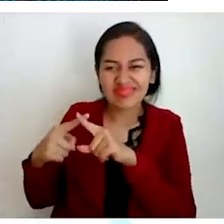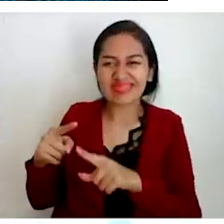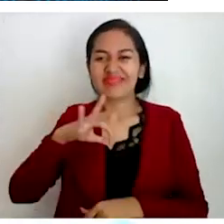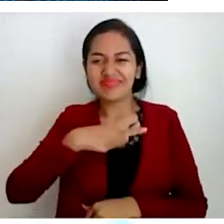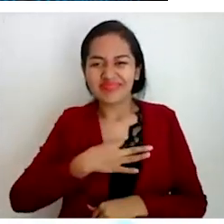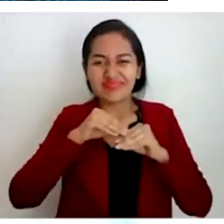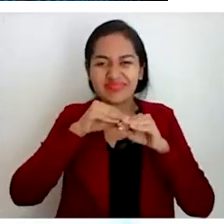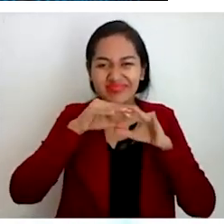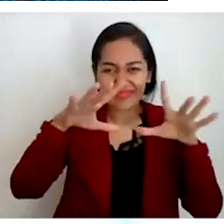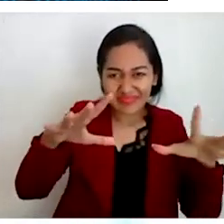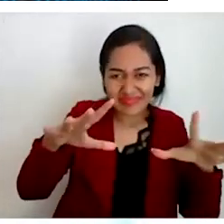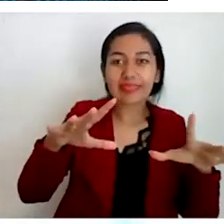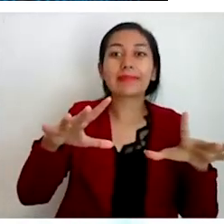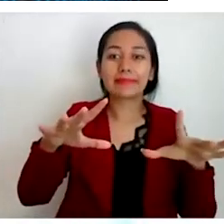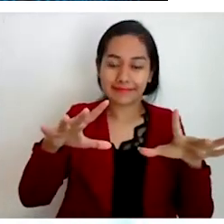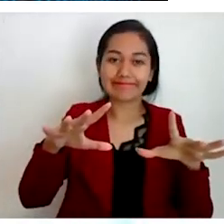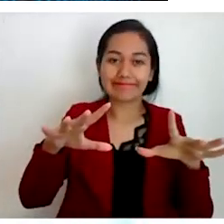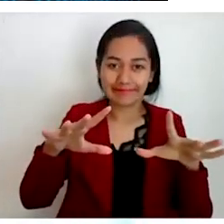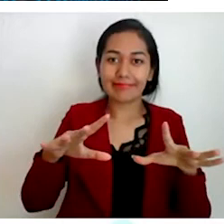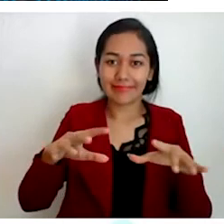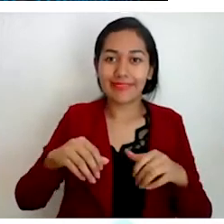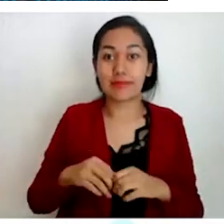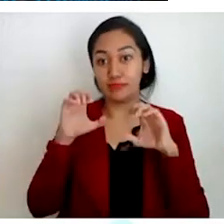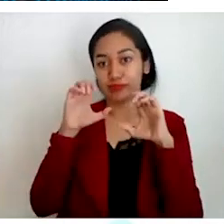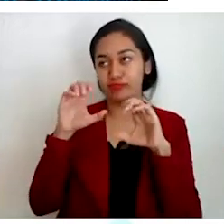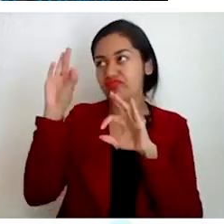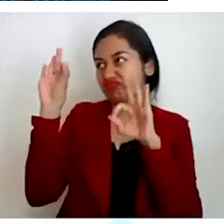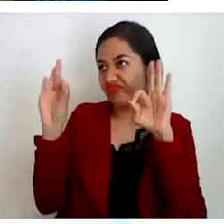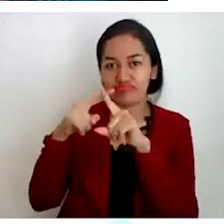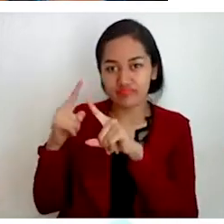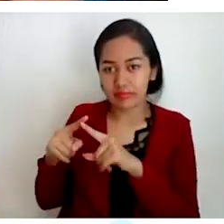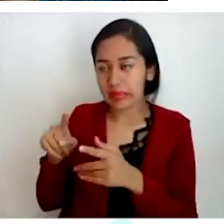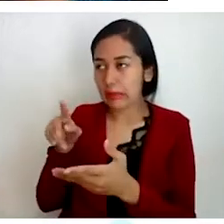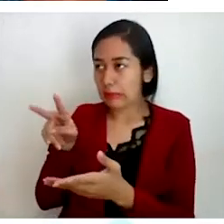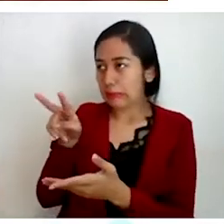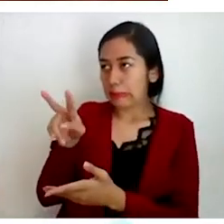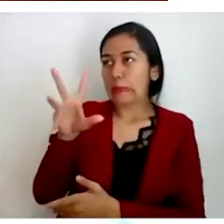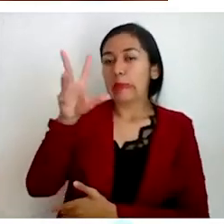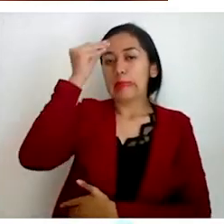a la manera de exponerse o no frente a los mosquitos. Pero bueno, no sé si con eso